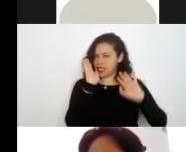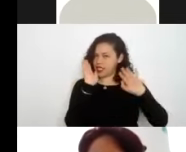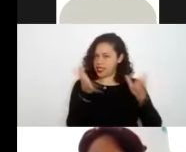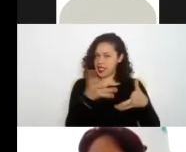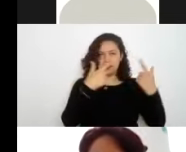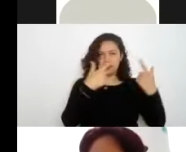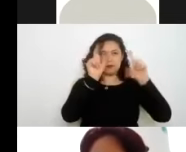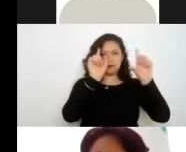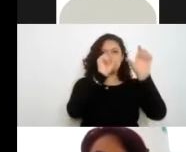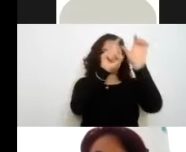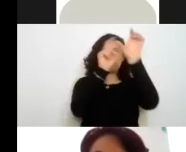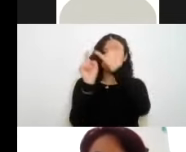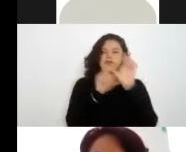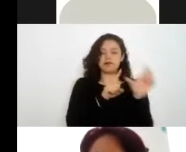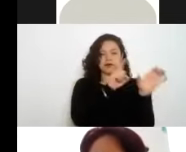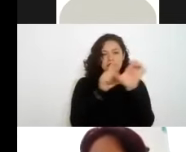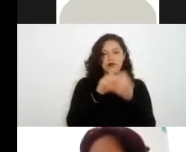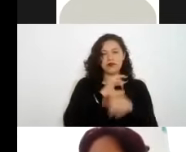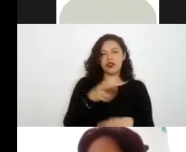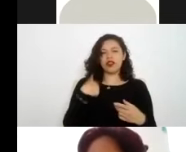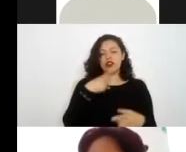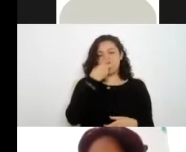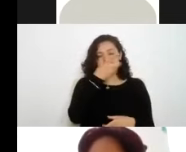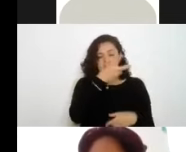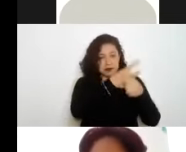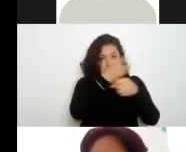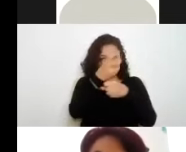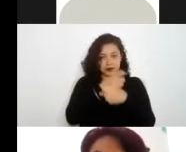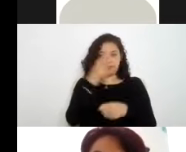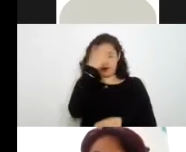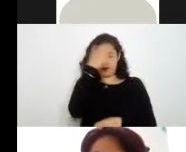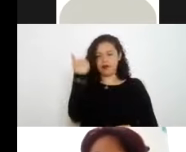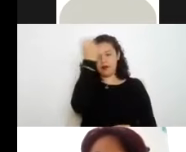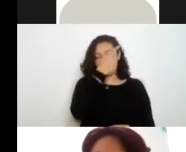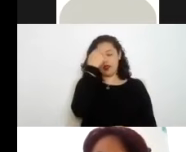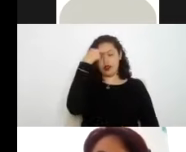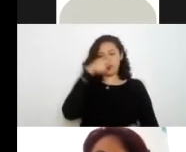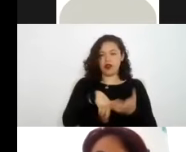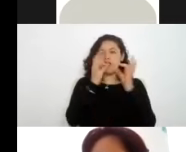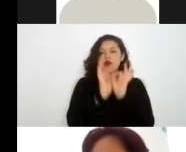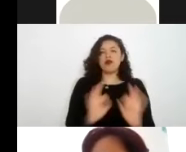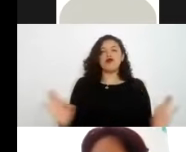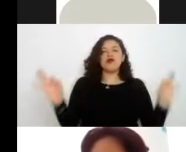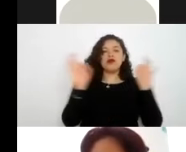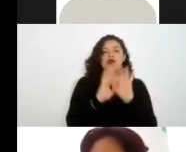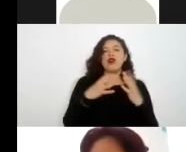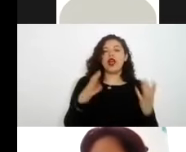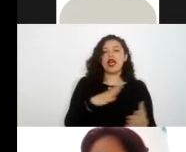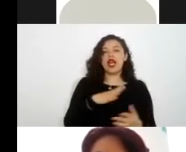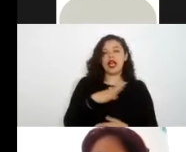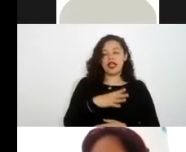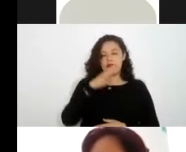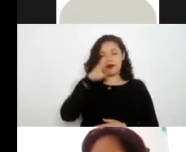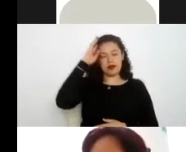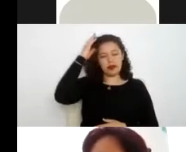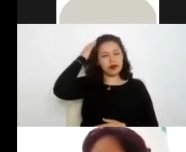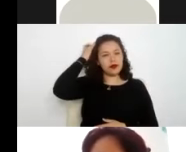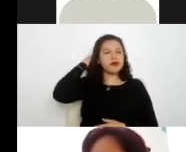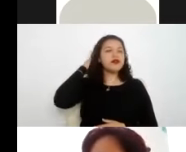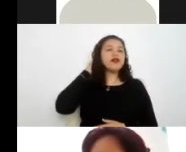sí les invitaríamos a que las revisaran. Yo creo que vale mucho la pena. Son destacados, 2